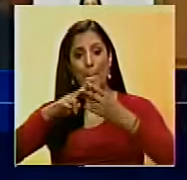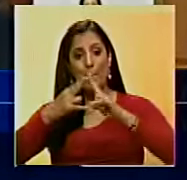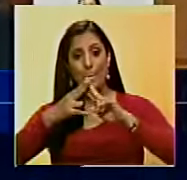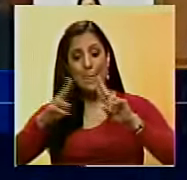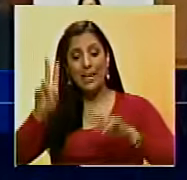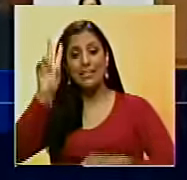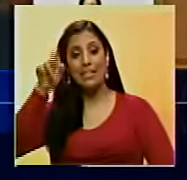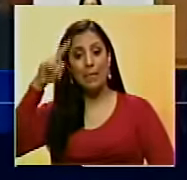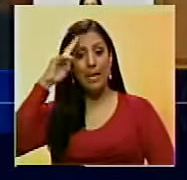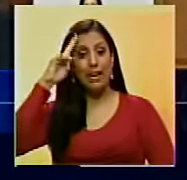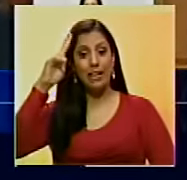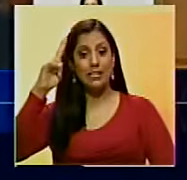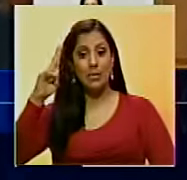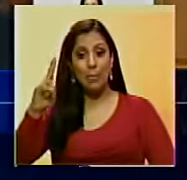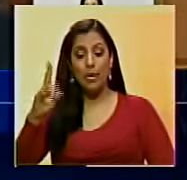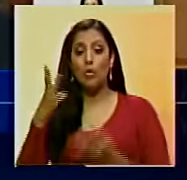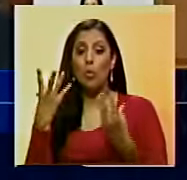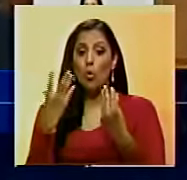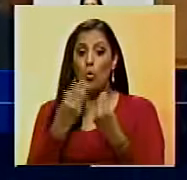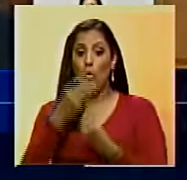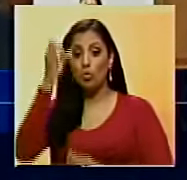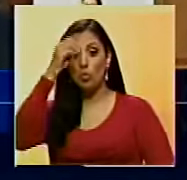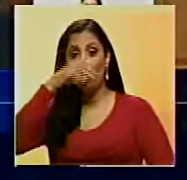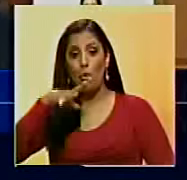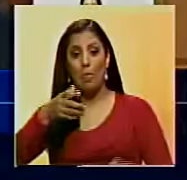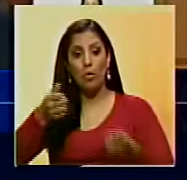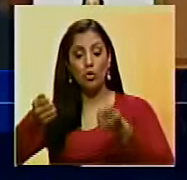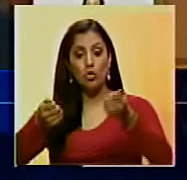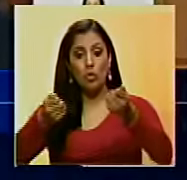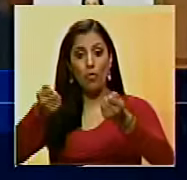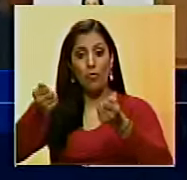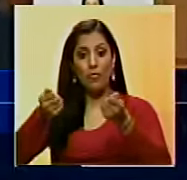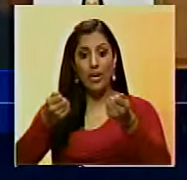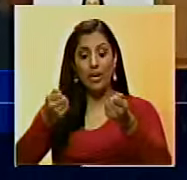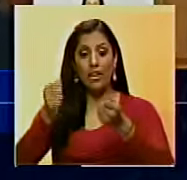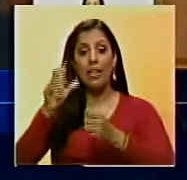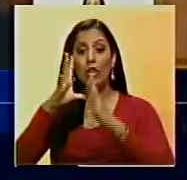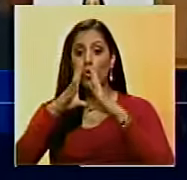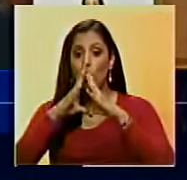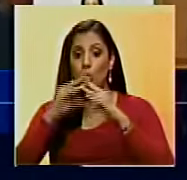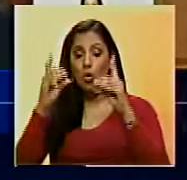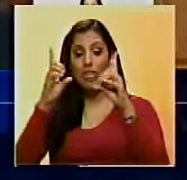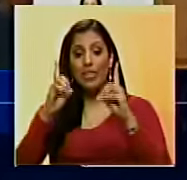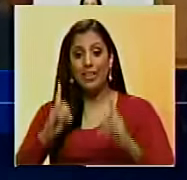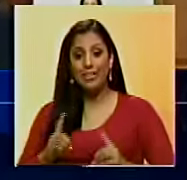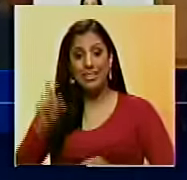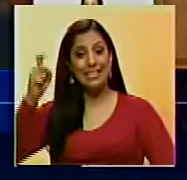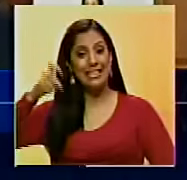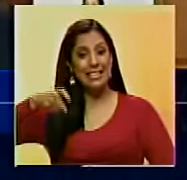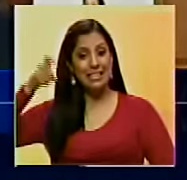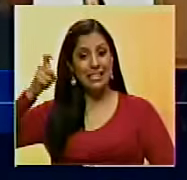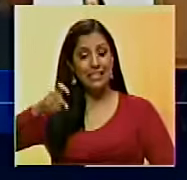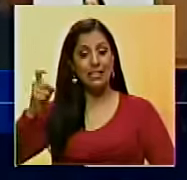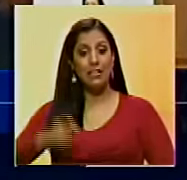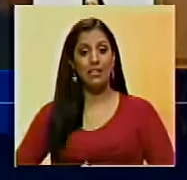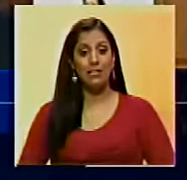junto al pueblo, los transportistas, a todas estas decisiones necesarias.